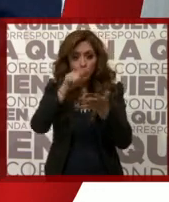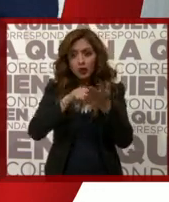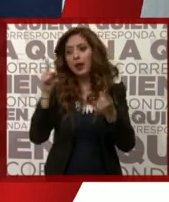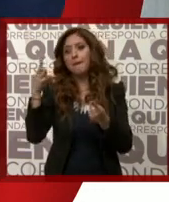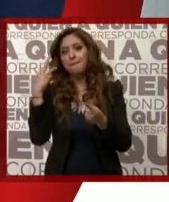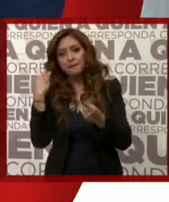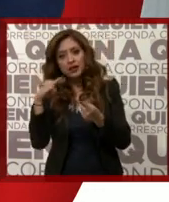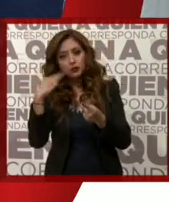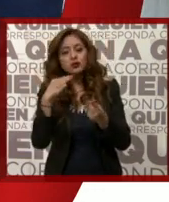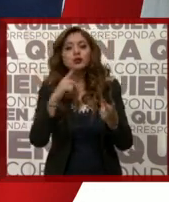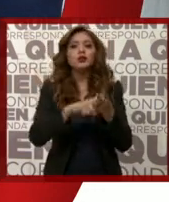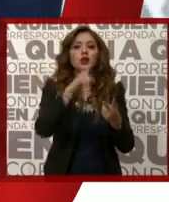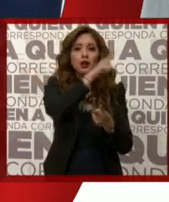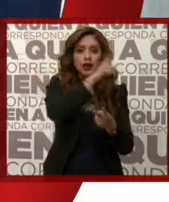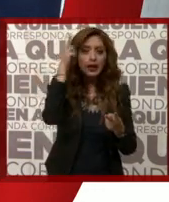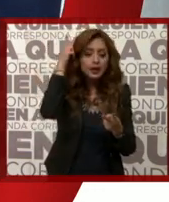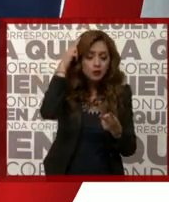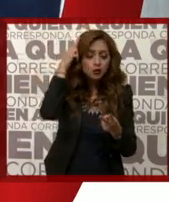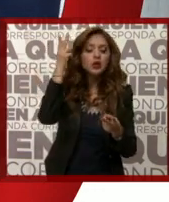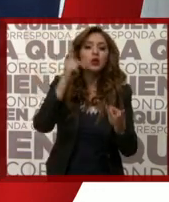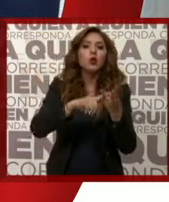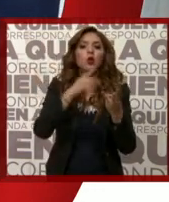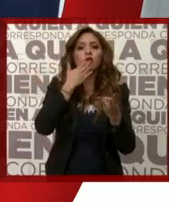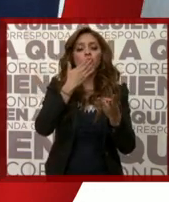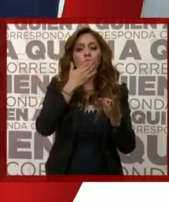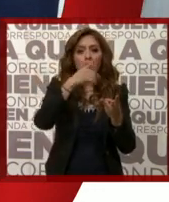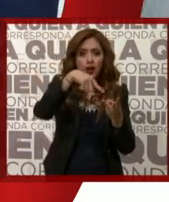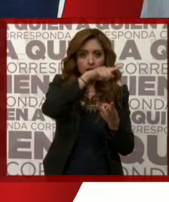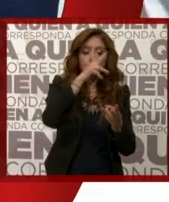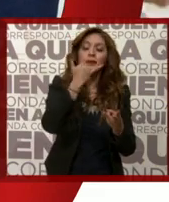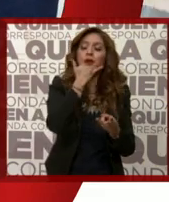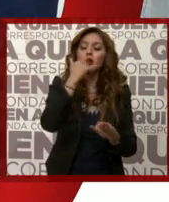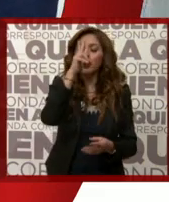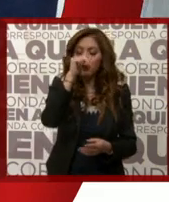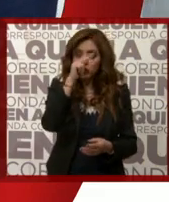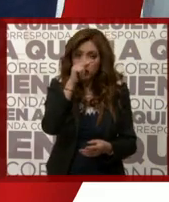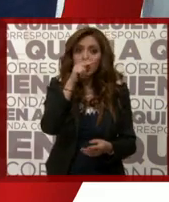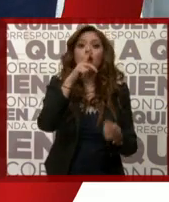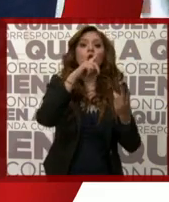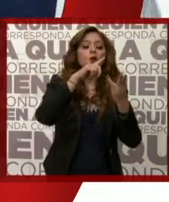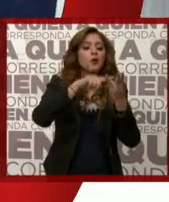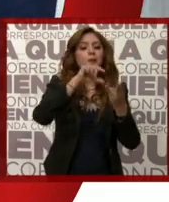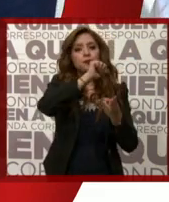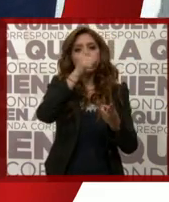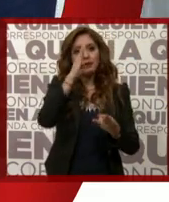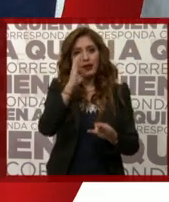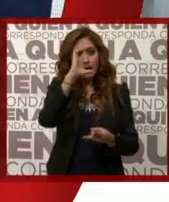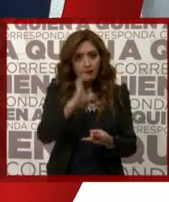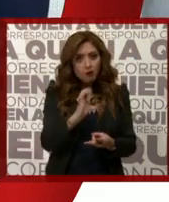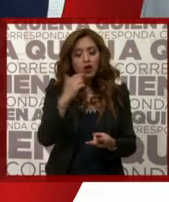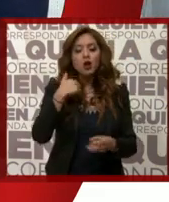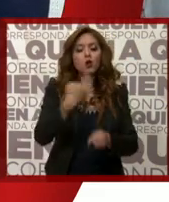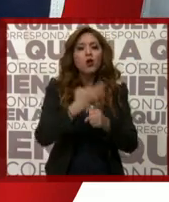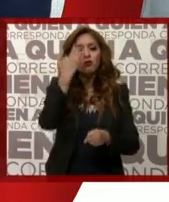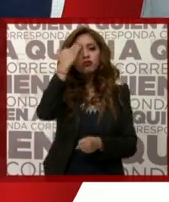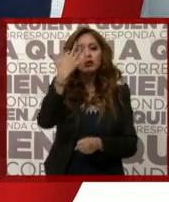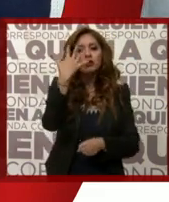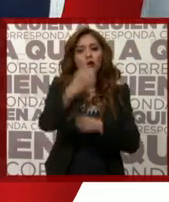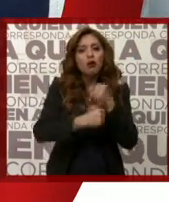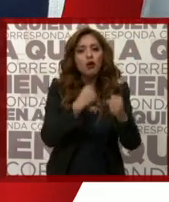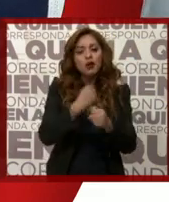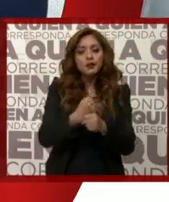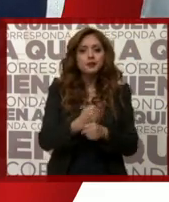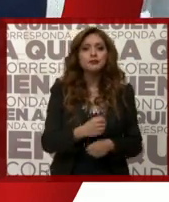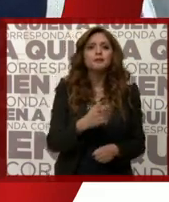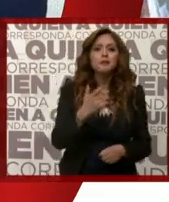a Hermosillo, Sonora, y Baja California, en Tijuana. Y hasta ahorita no me lo han dado. Llevo más de 5 años. ¿Qué argumento te dan? ¿Por